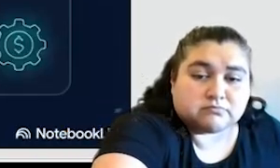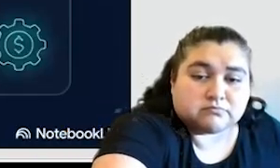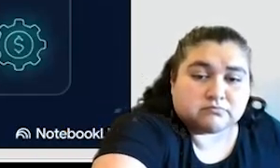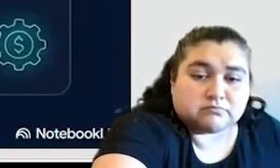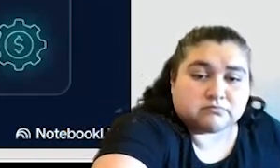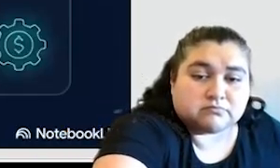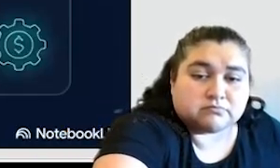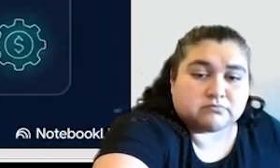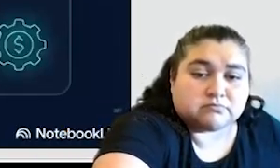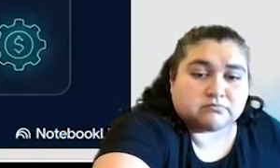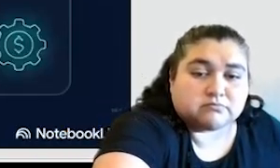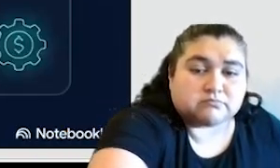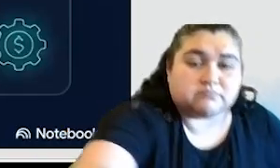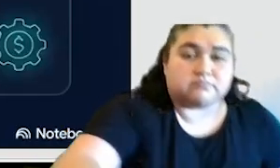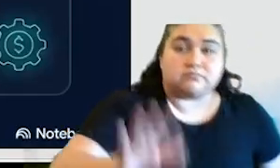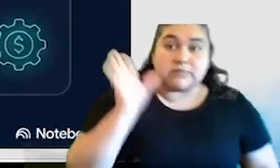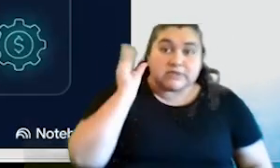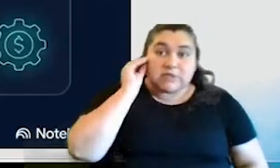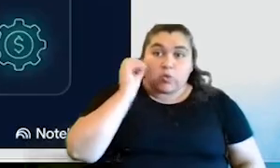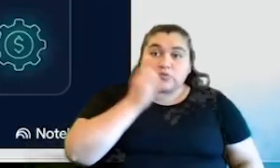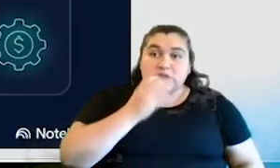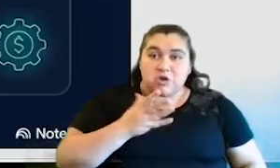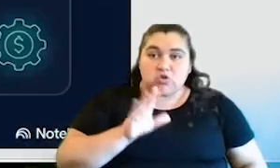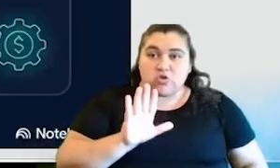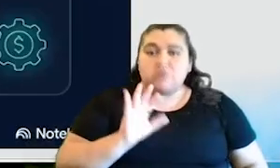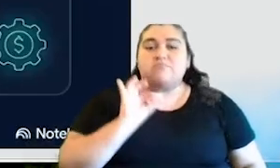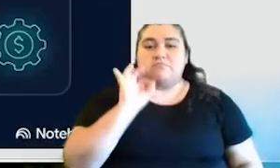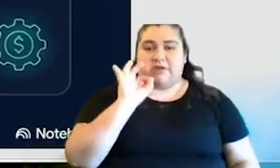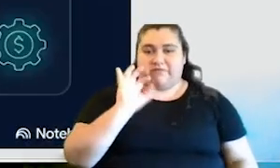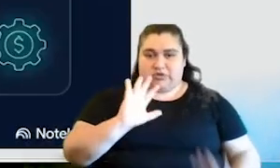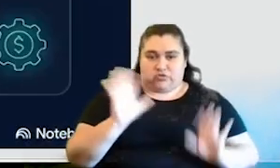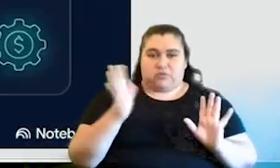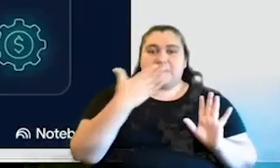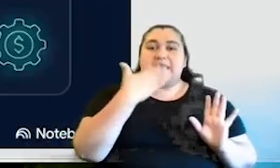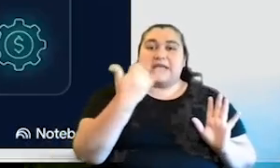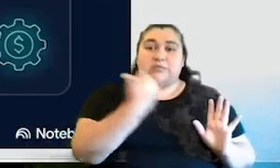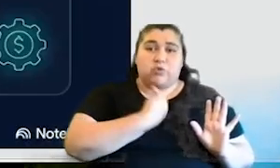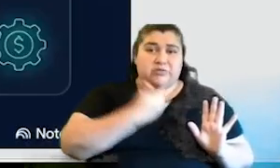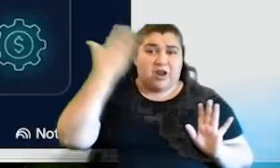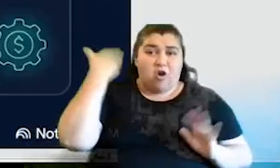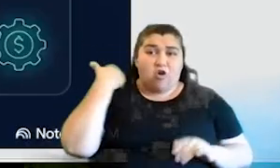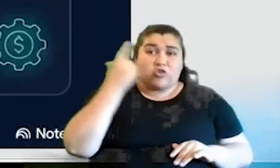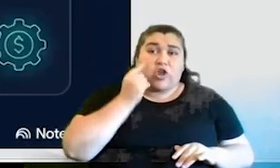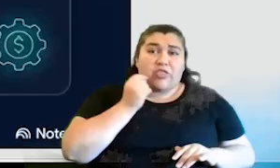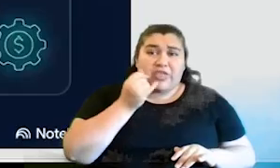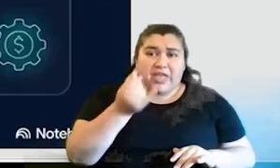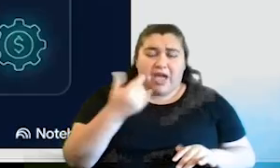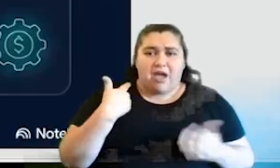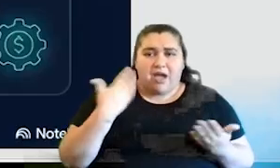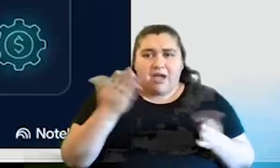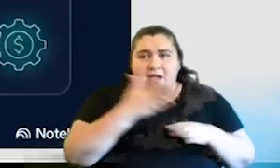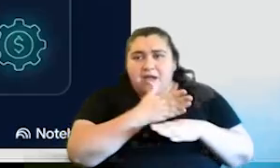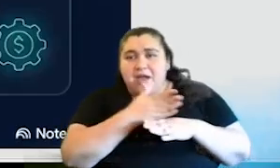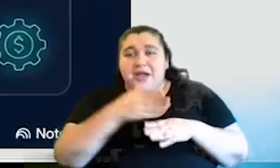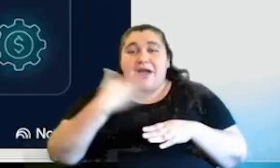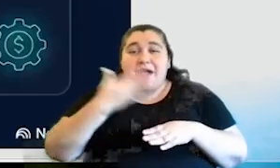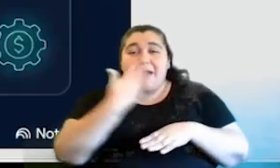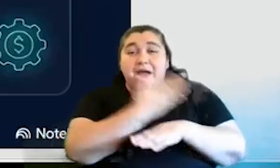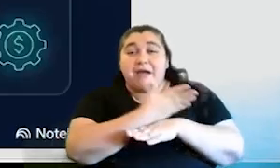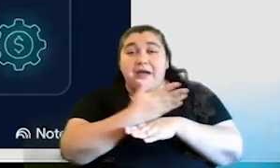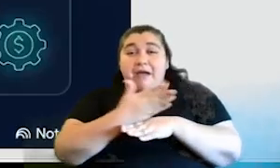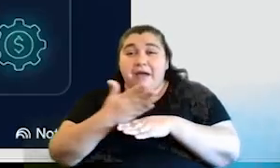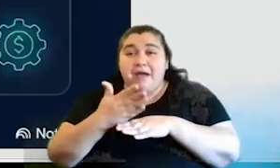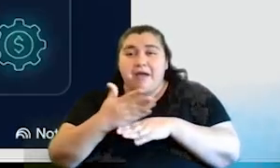Lía, Perfecto. ¿mejor? Bueno, Sí, gracias. sí. Gracias por avisarme porque el otro día, pobre, me enteré al final casi de la jornada